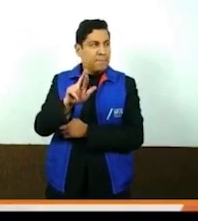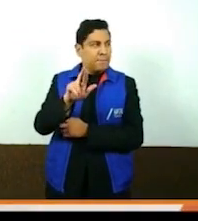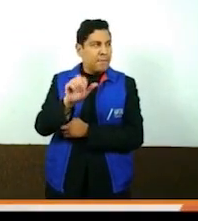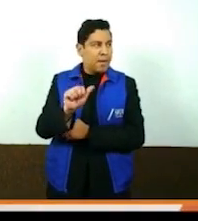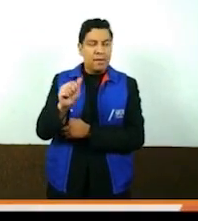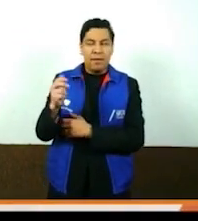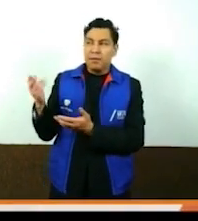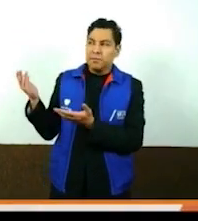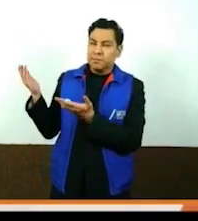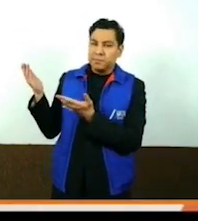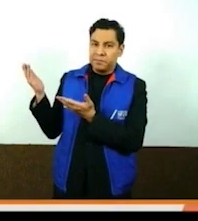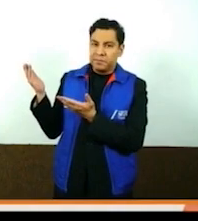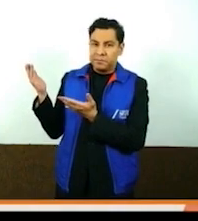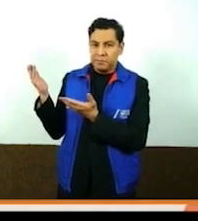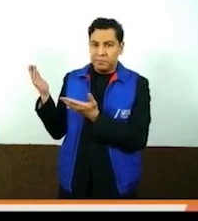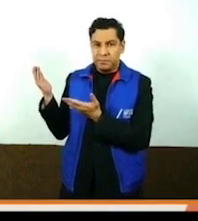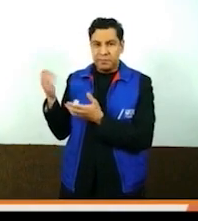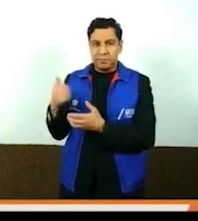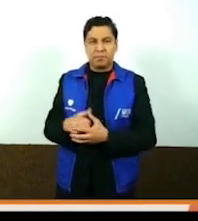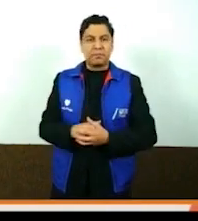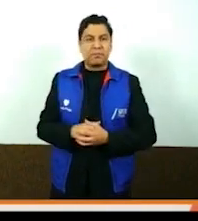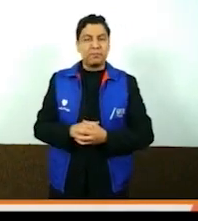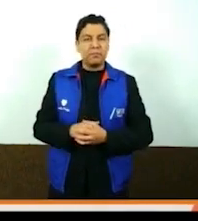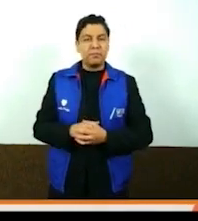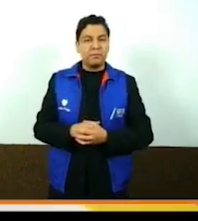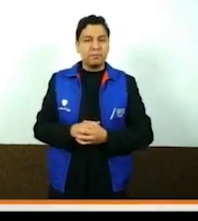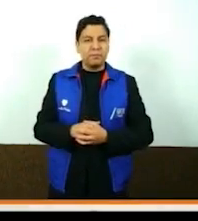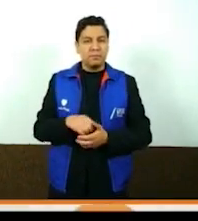Mayra Friche García.